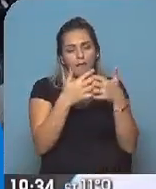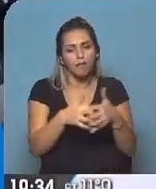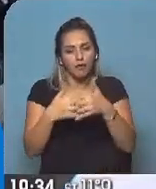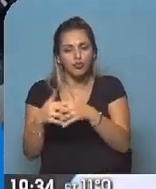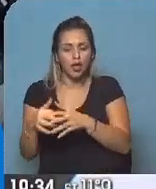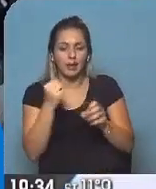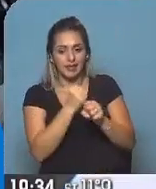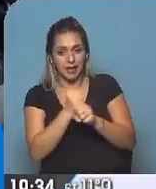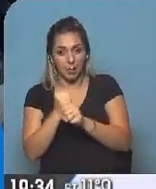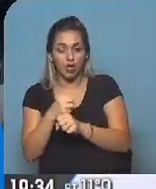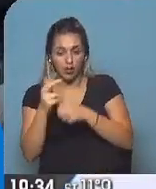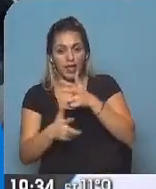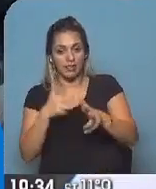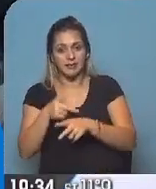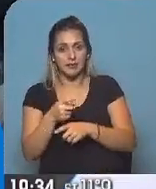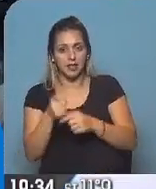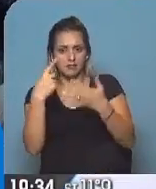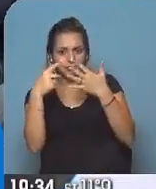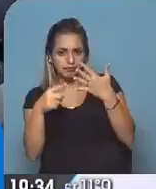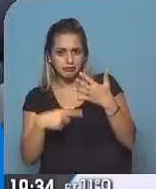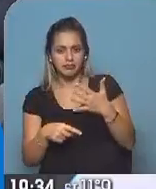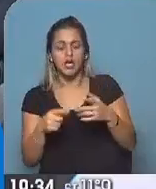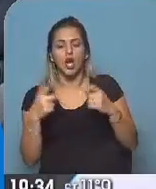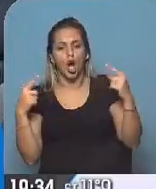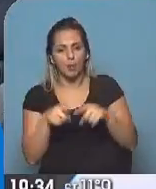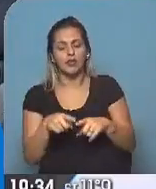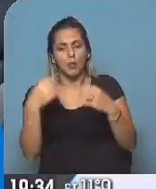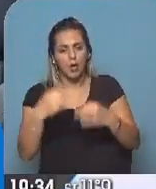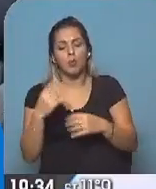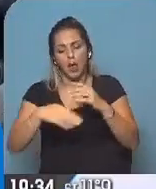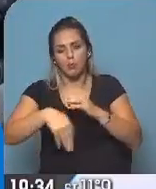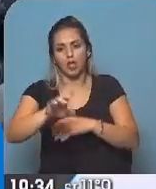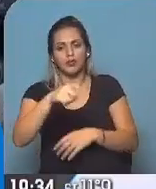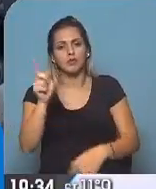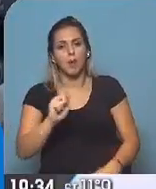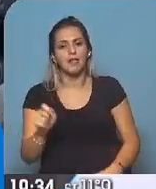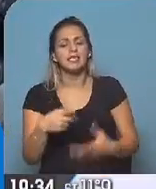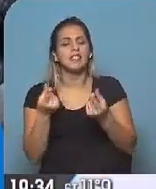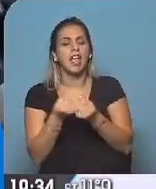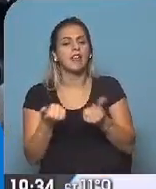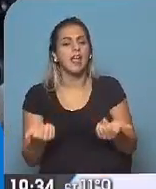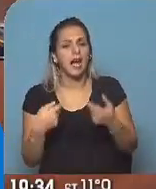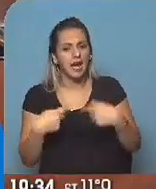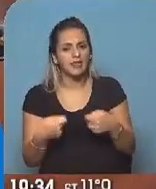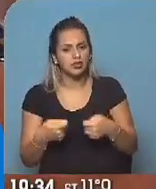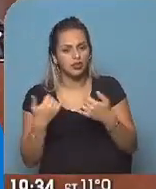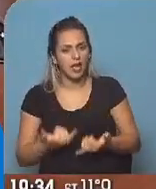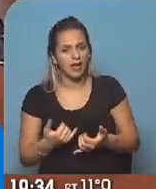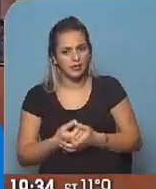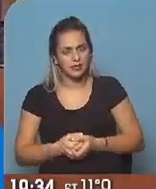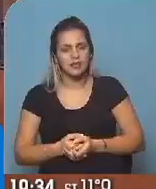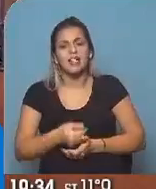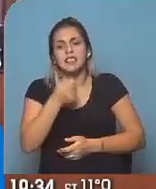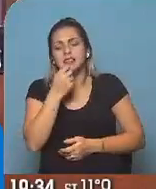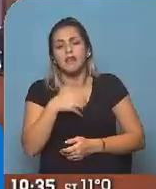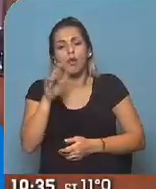Armadas que usted acaba de describirnos, el objetivo que se tiene para que cumplan en los próximos meses, ¿qué costo tiene? Y en ese caso,